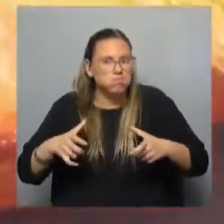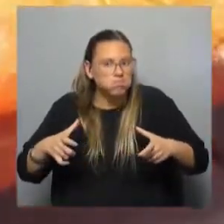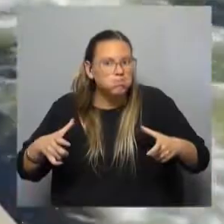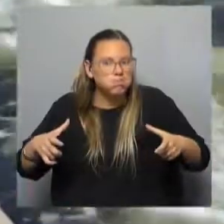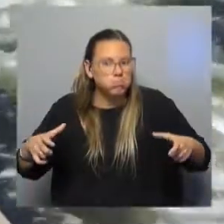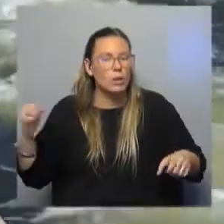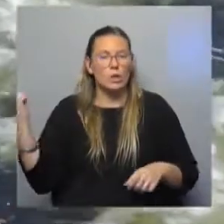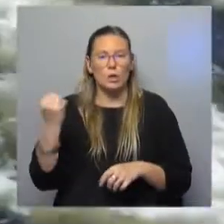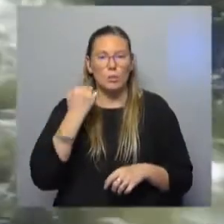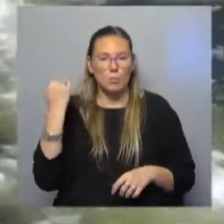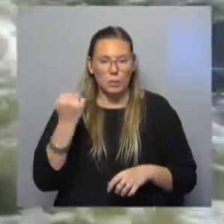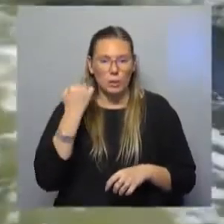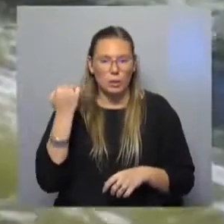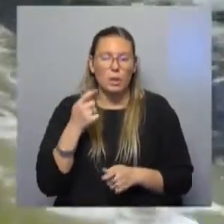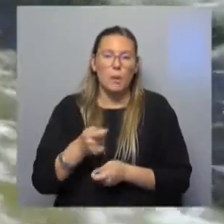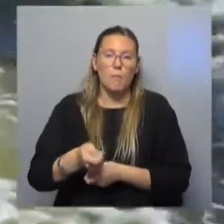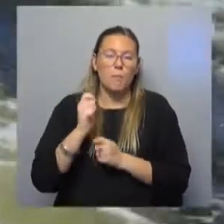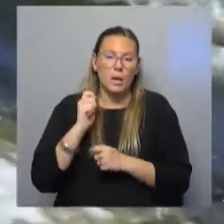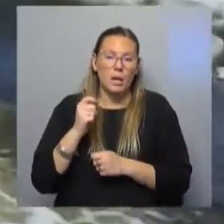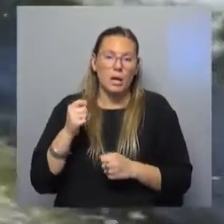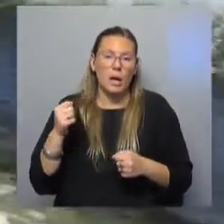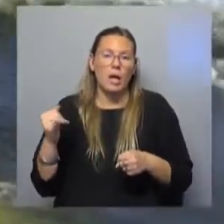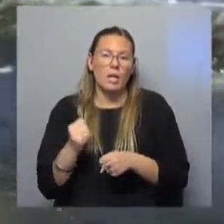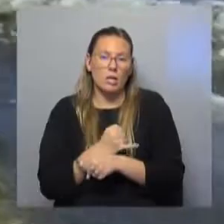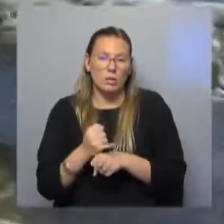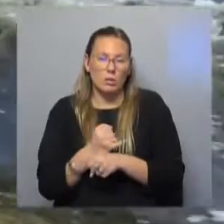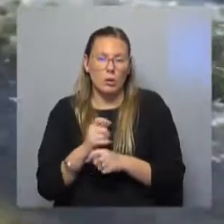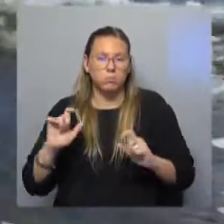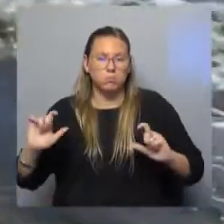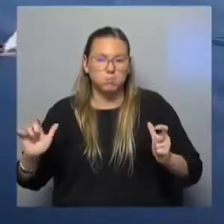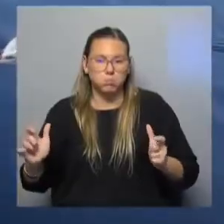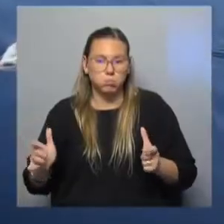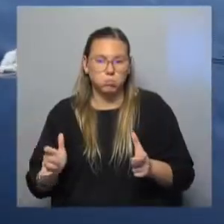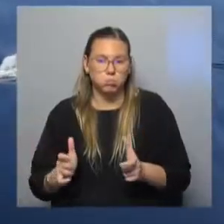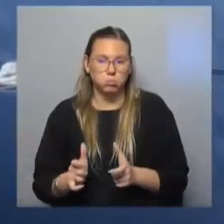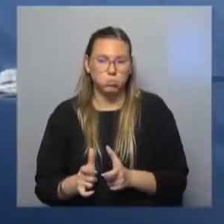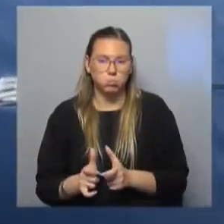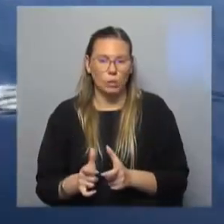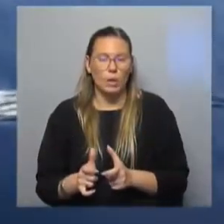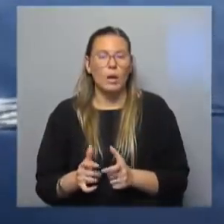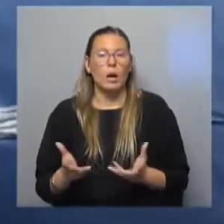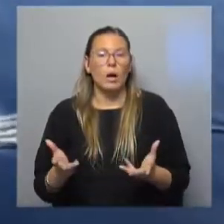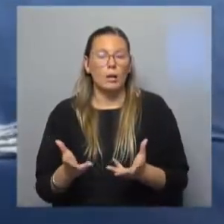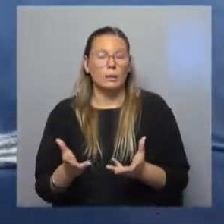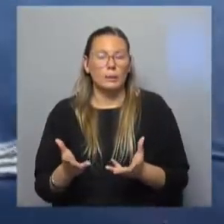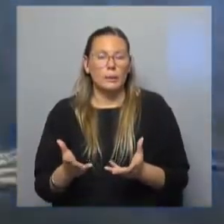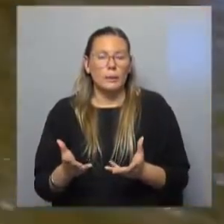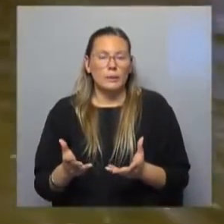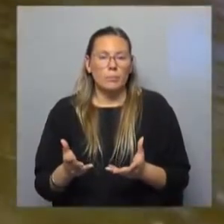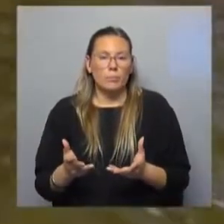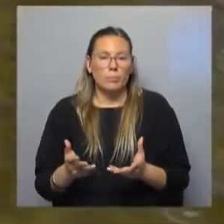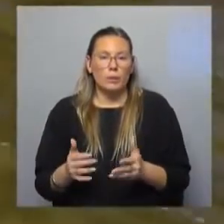exponencialmente, mientras que la pesca industrial ha decrecido sistemáticamente. Estamos hablando